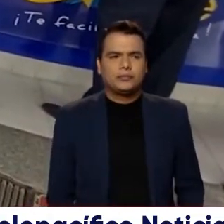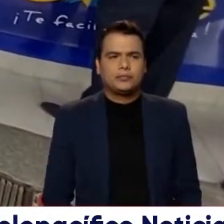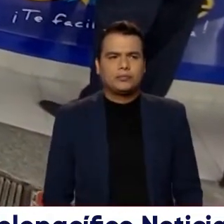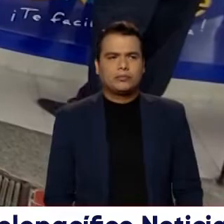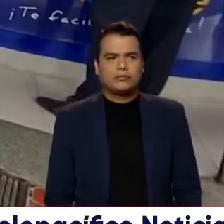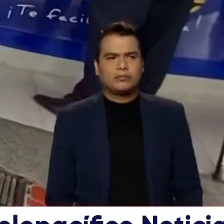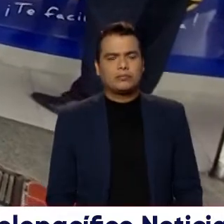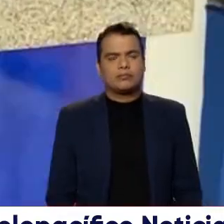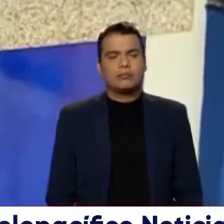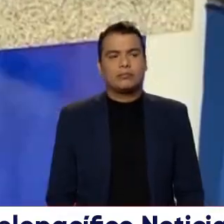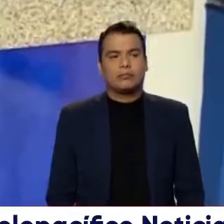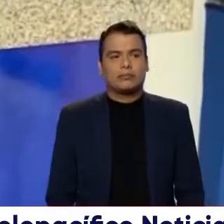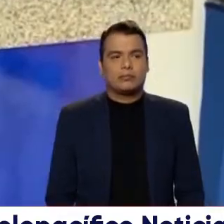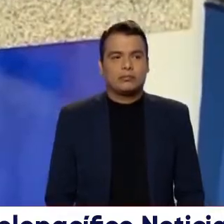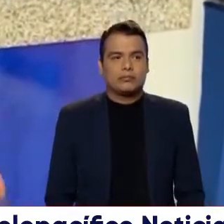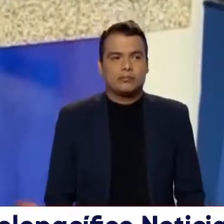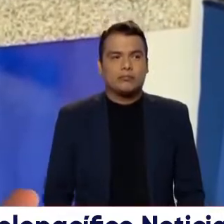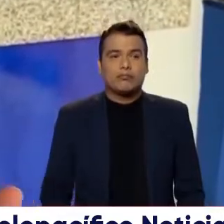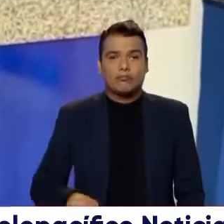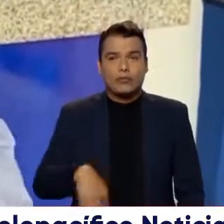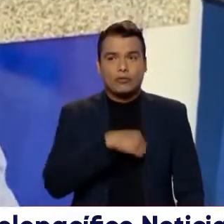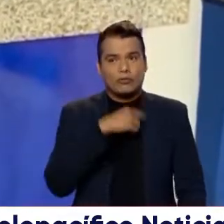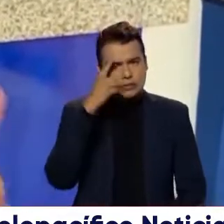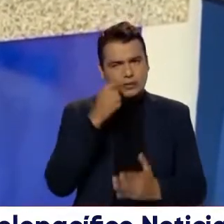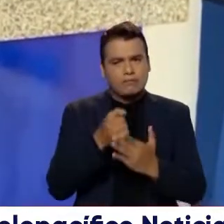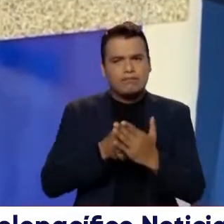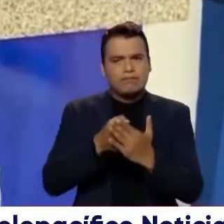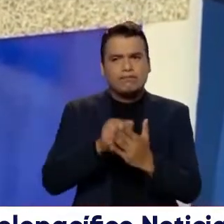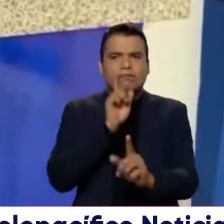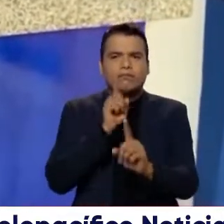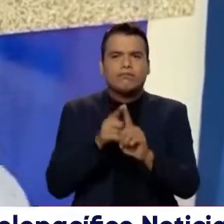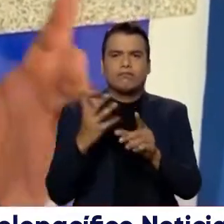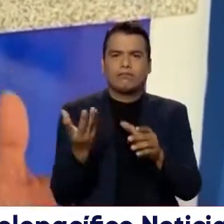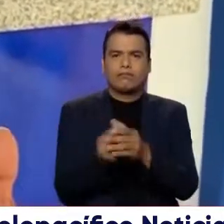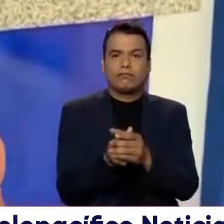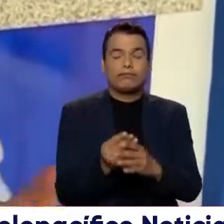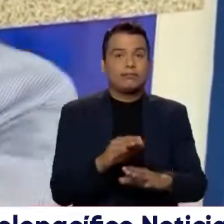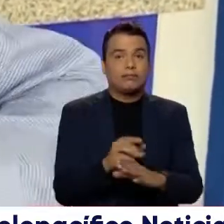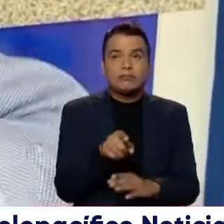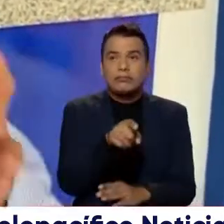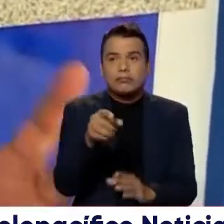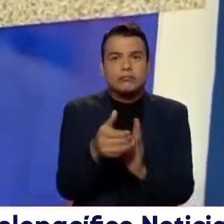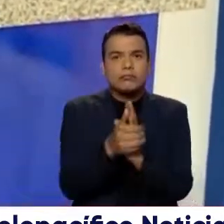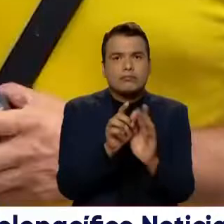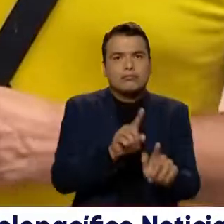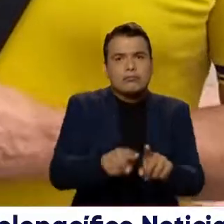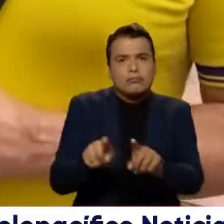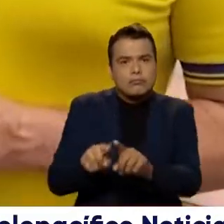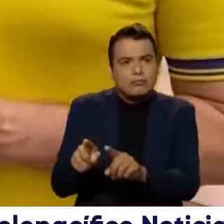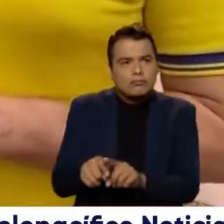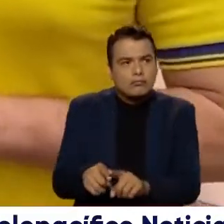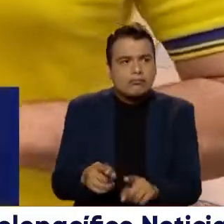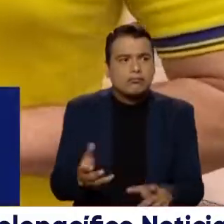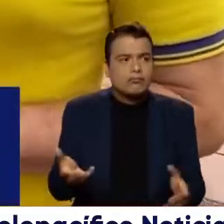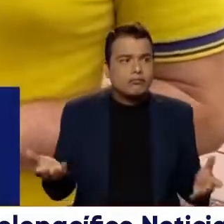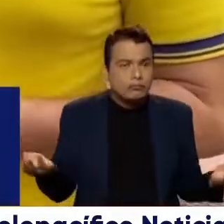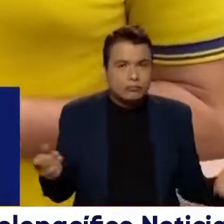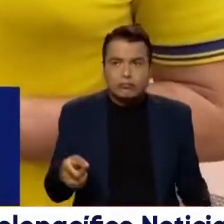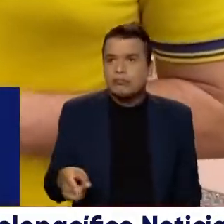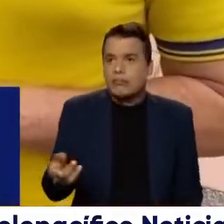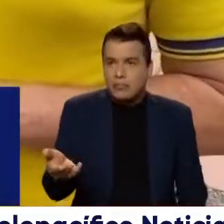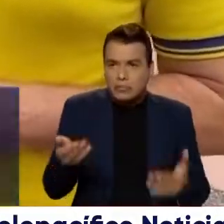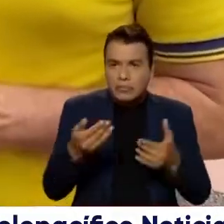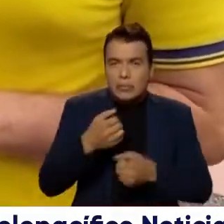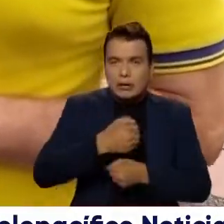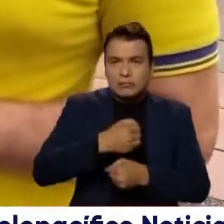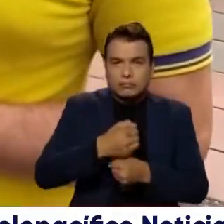Nosotros como empresa somos una empresa incluyente que permitimos que gracias a esas habilidades que tiene la comunidad puedan acceder a unos